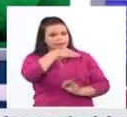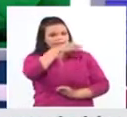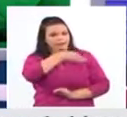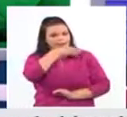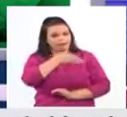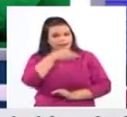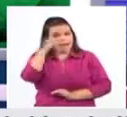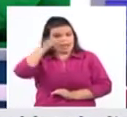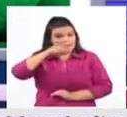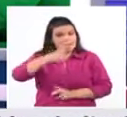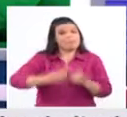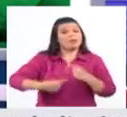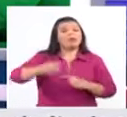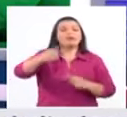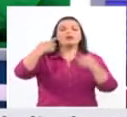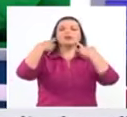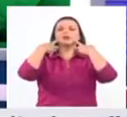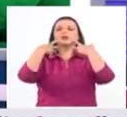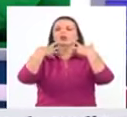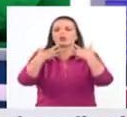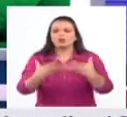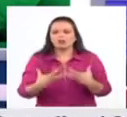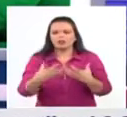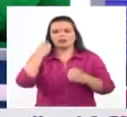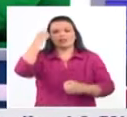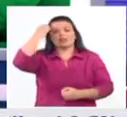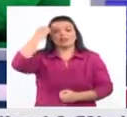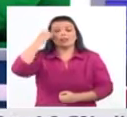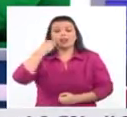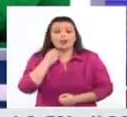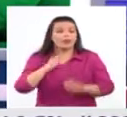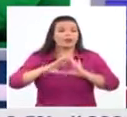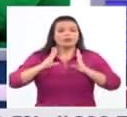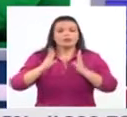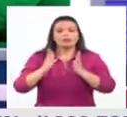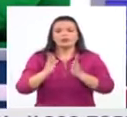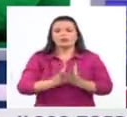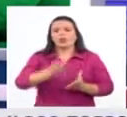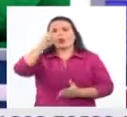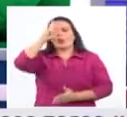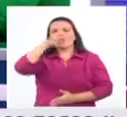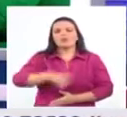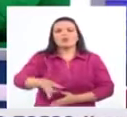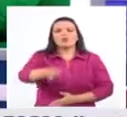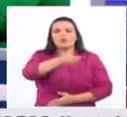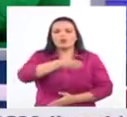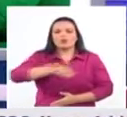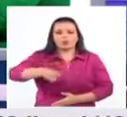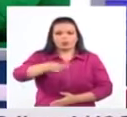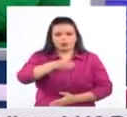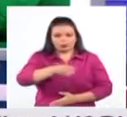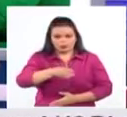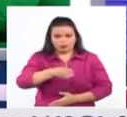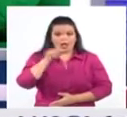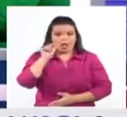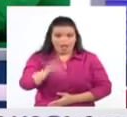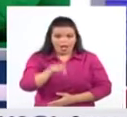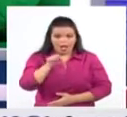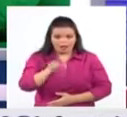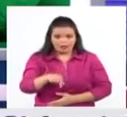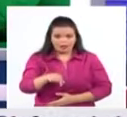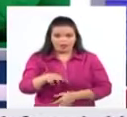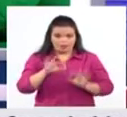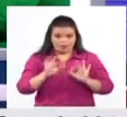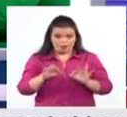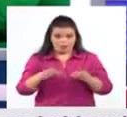primer lugar, es importante saber que en todos los policlínicos en el nivel primario de salud de nuestro país, nuestro sistema